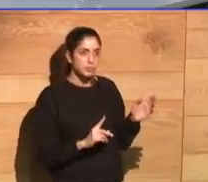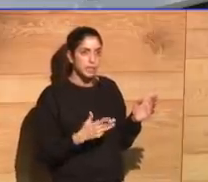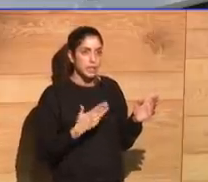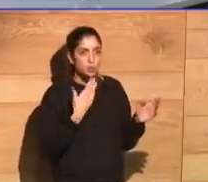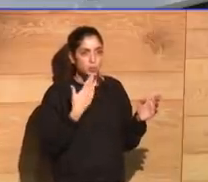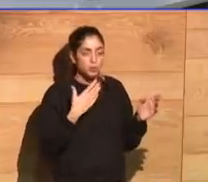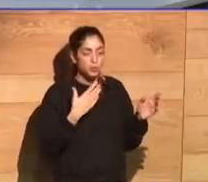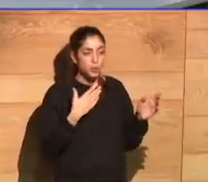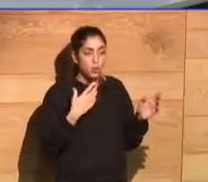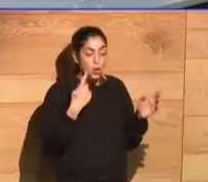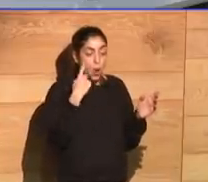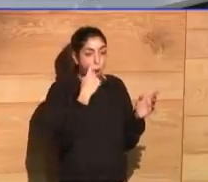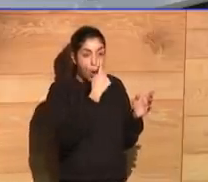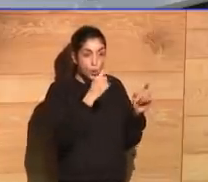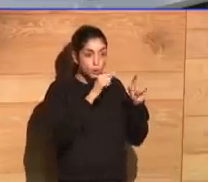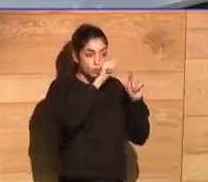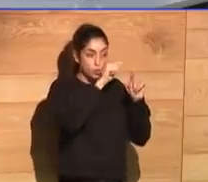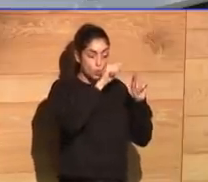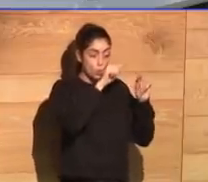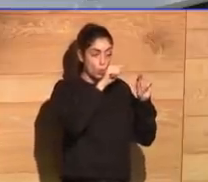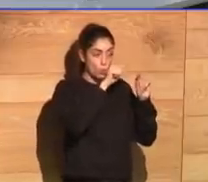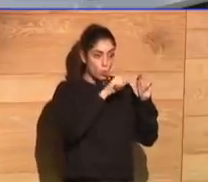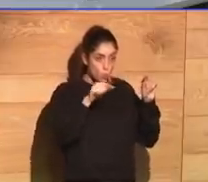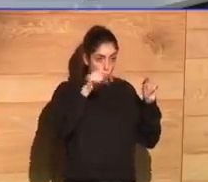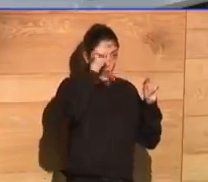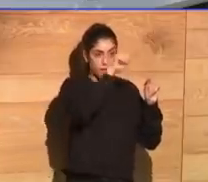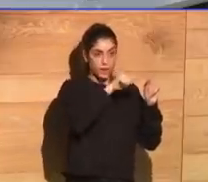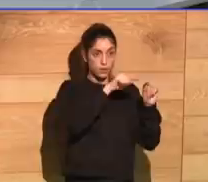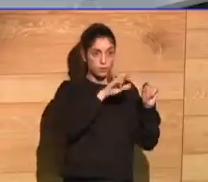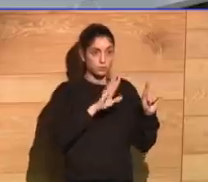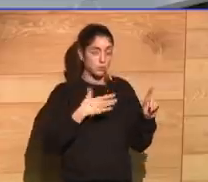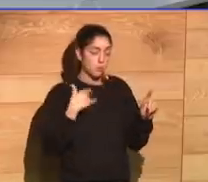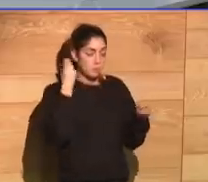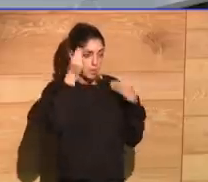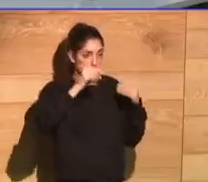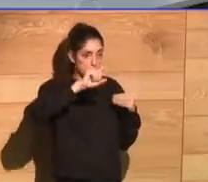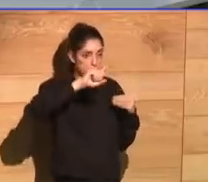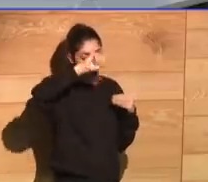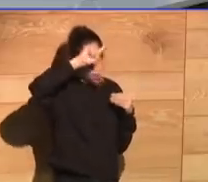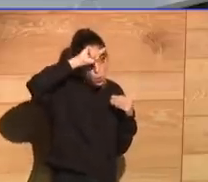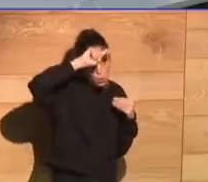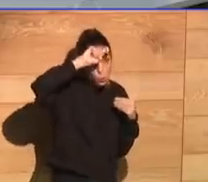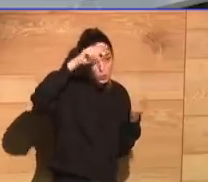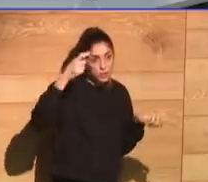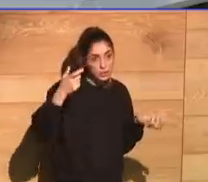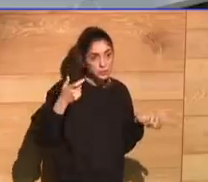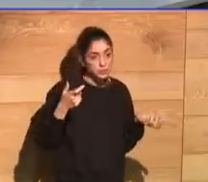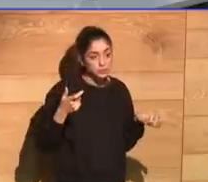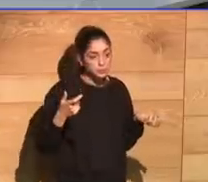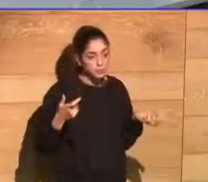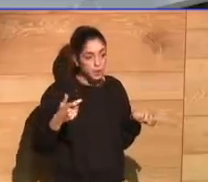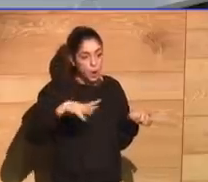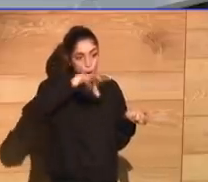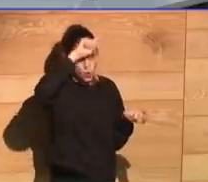cuadrados, que no sé qué hace ahí ni a dónde mandan. Primero, me parece hortera de cuidado, o sea, así como hay gente que estéticamente sobrevive, eso no pasa nada,